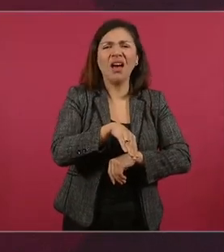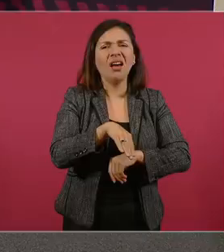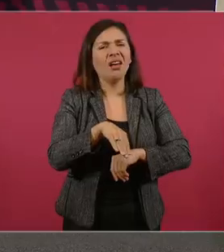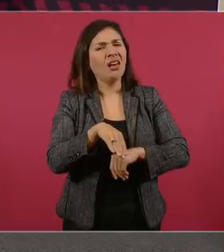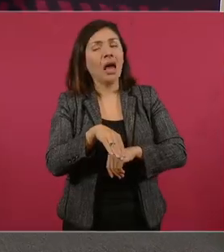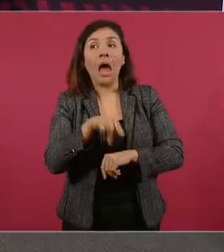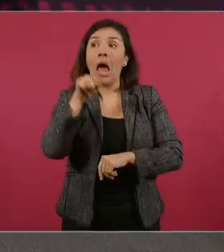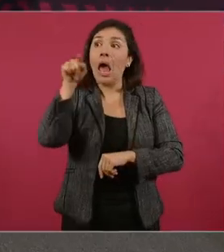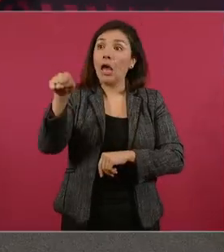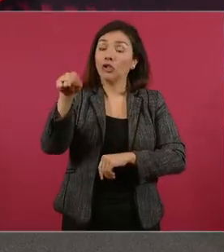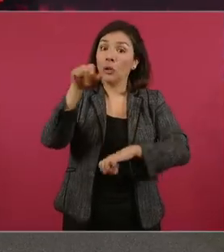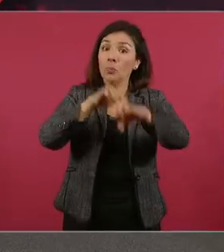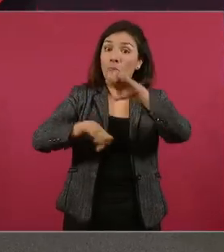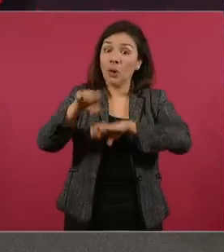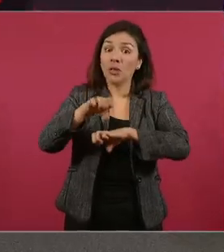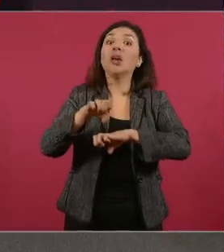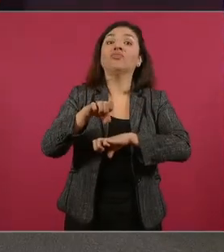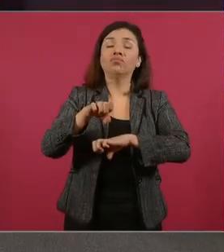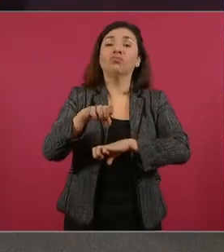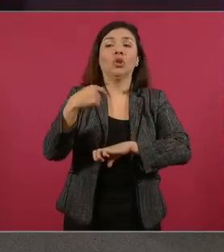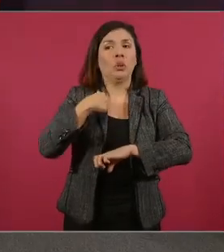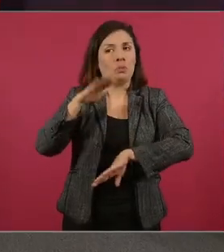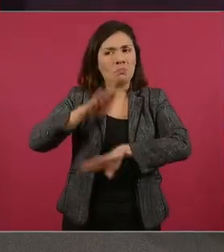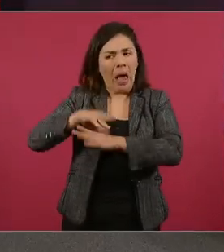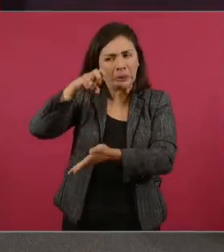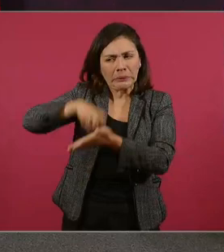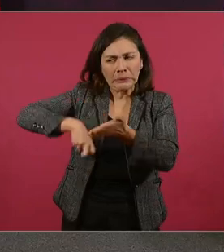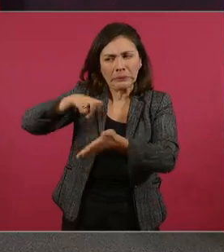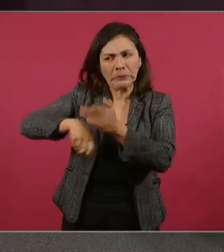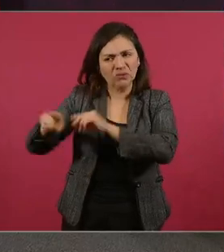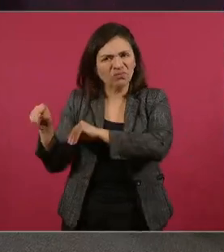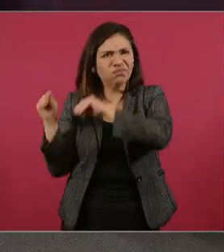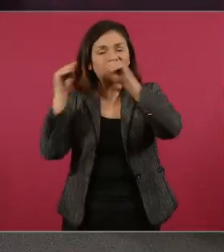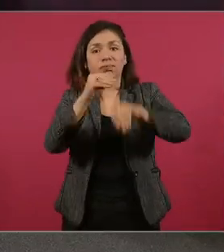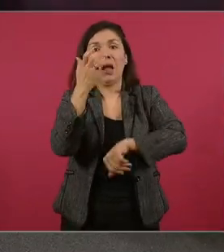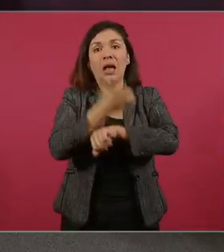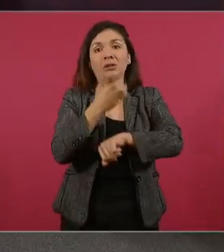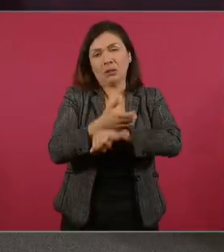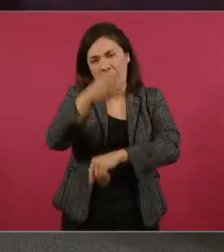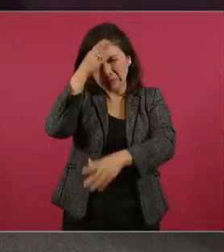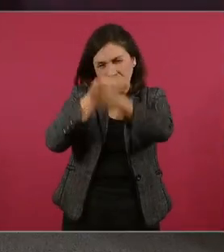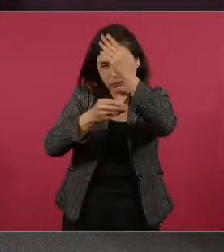Esta corporación la vamos a entrenar en Estados Unidos.